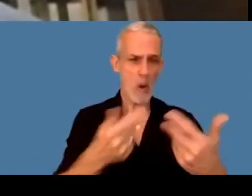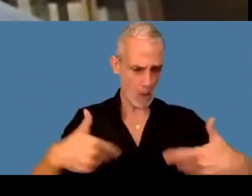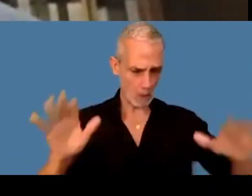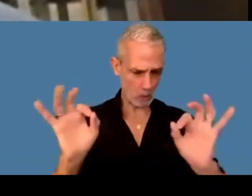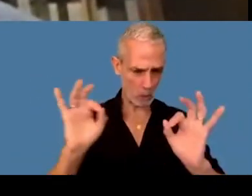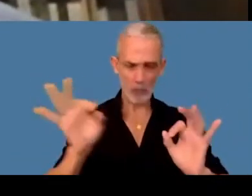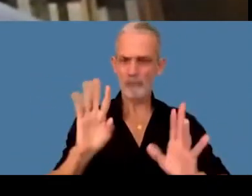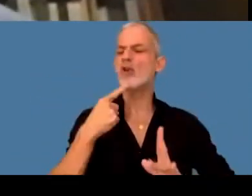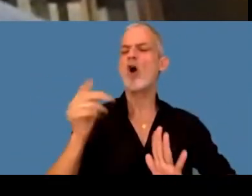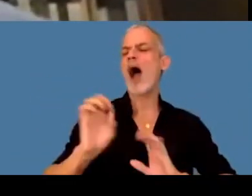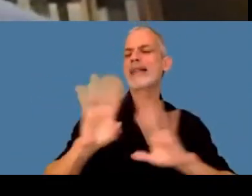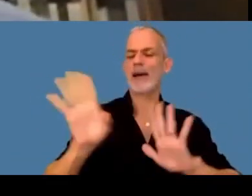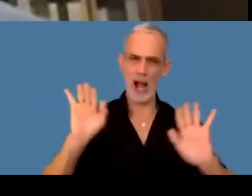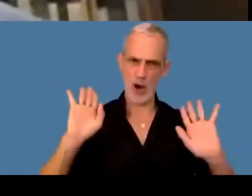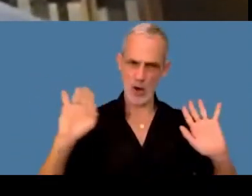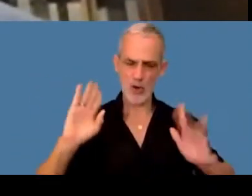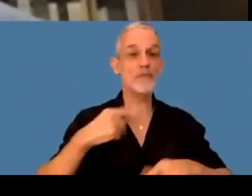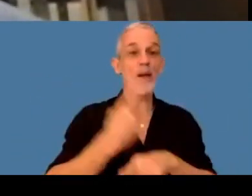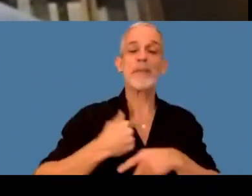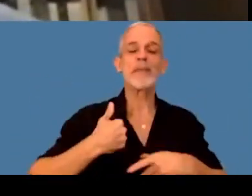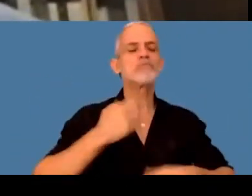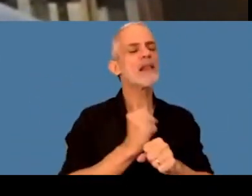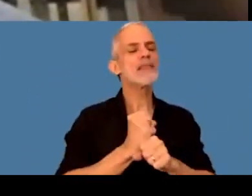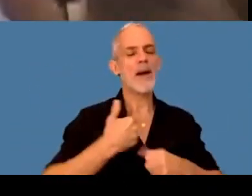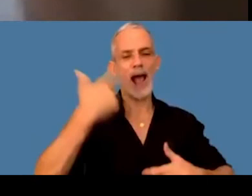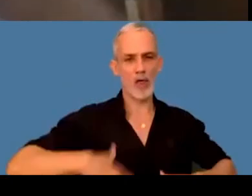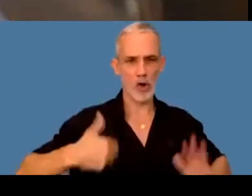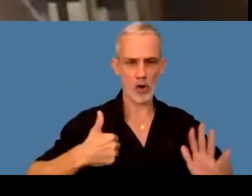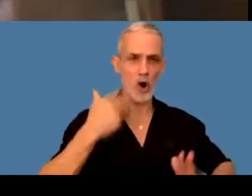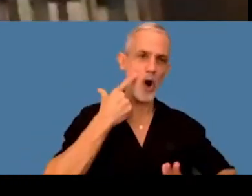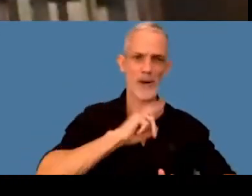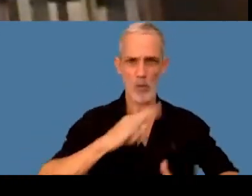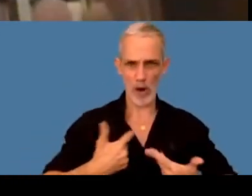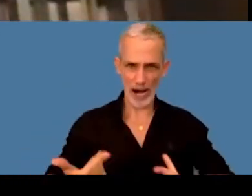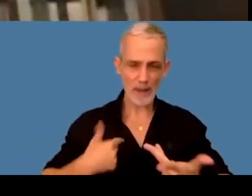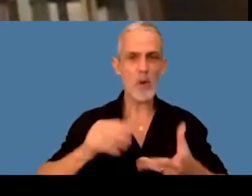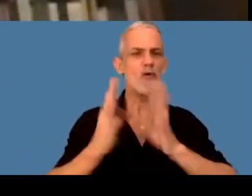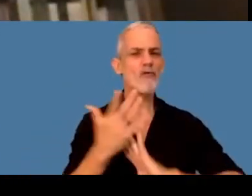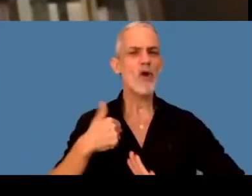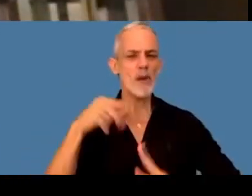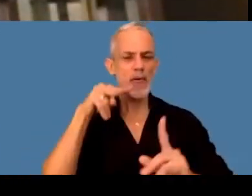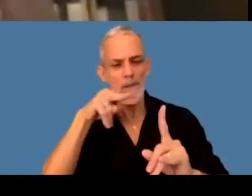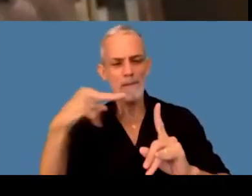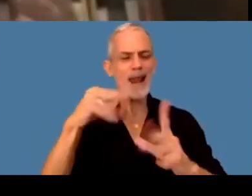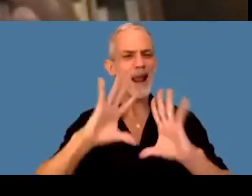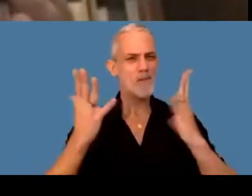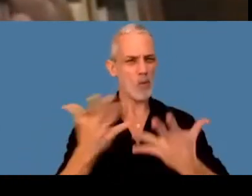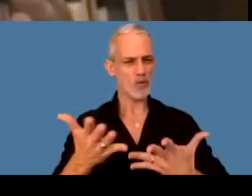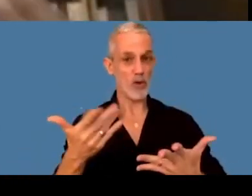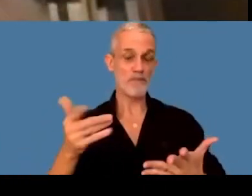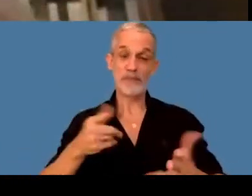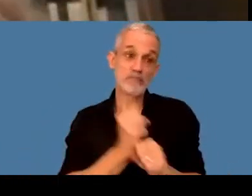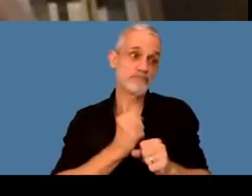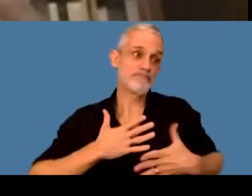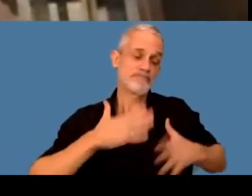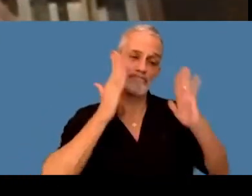que... Ahora, primero sos trabajador o trabajadora, porque es una forma de mirar el mundo. Son formas de mirar el mundo